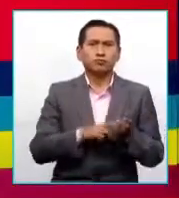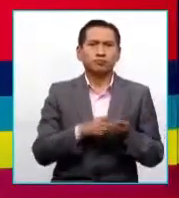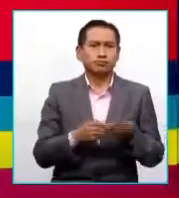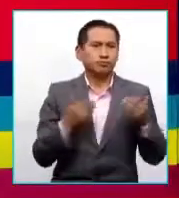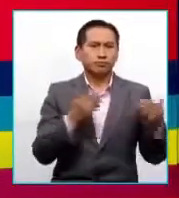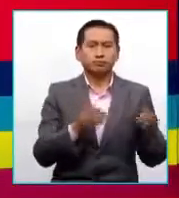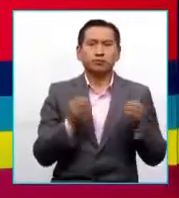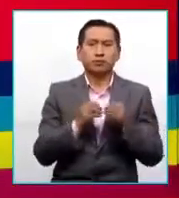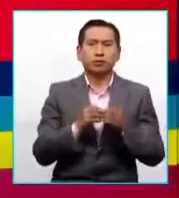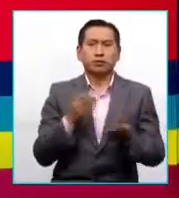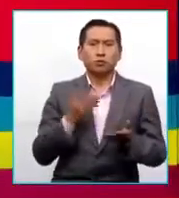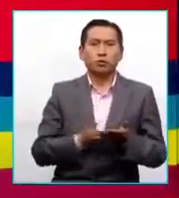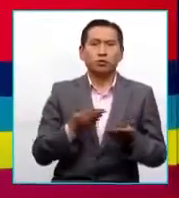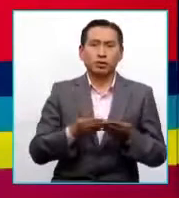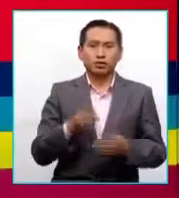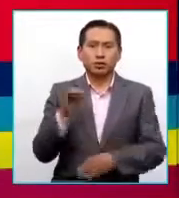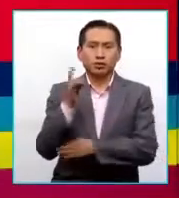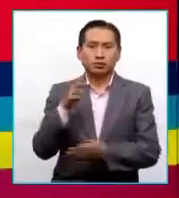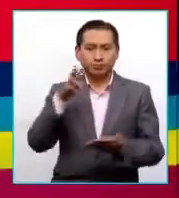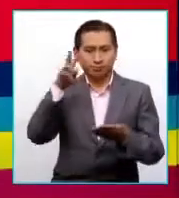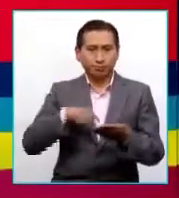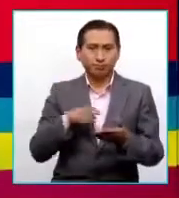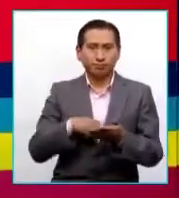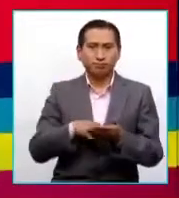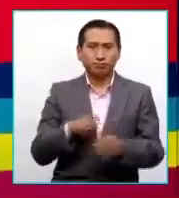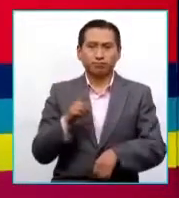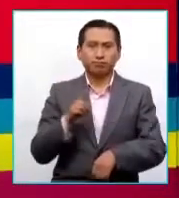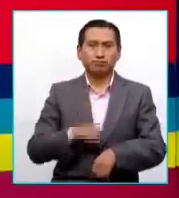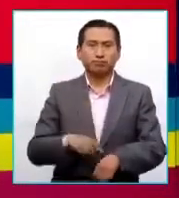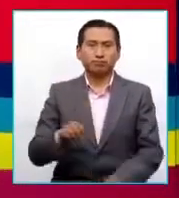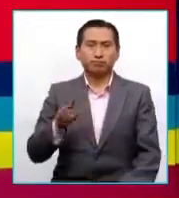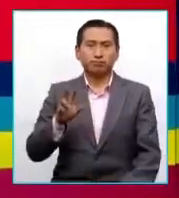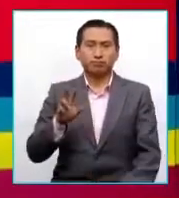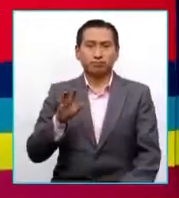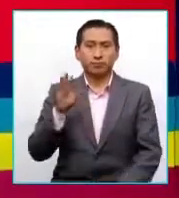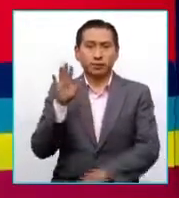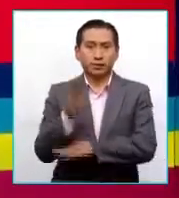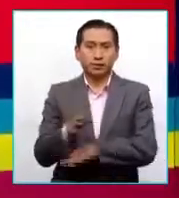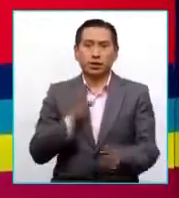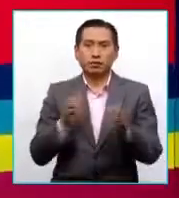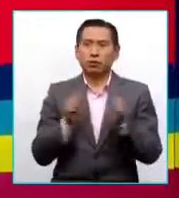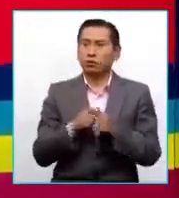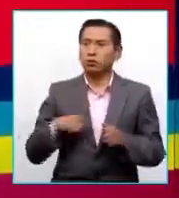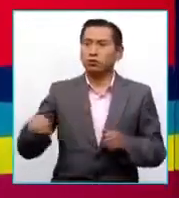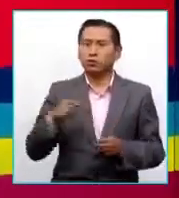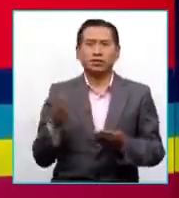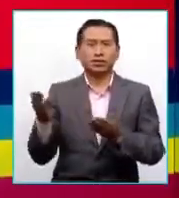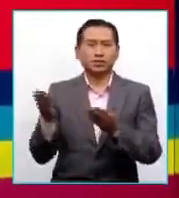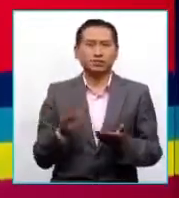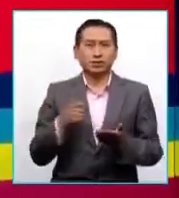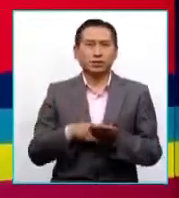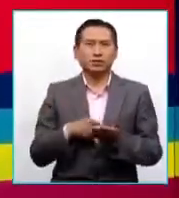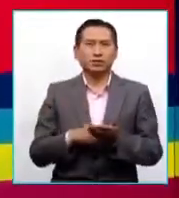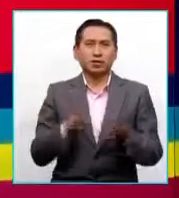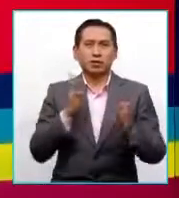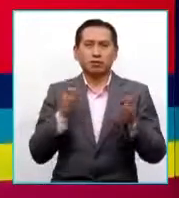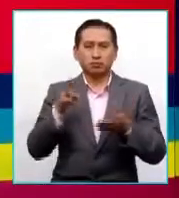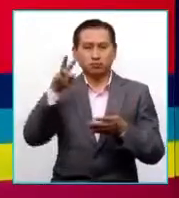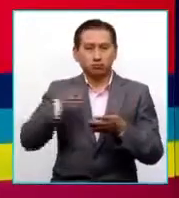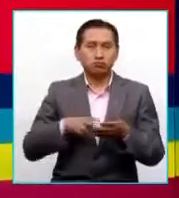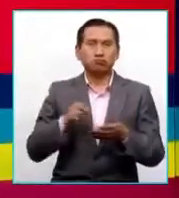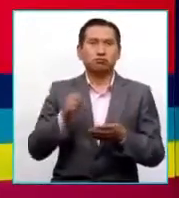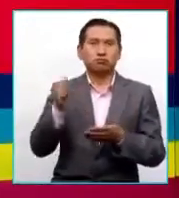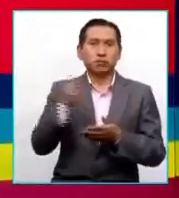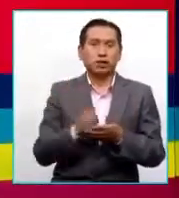conversando sobre las propuestas de Bolivia Ley. A partir de las 6 de la tarde habrá una charla con invitados especiales para hablar sobre la lectura y el